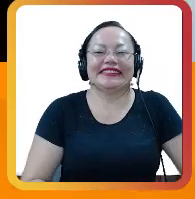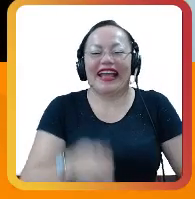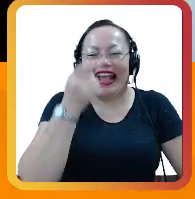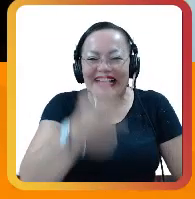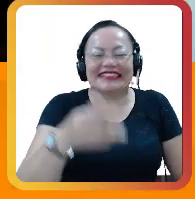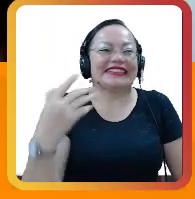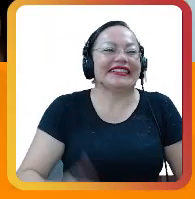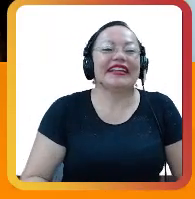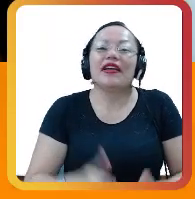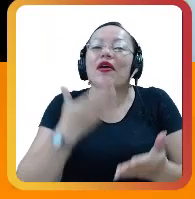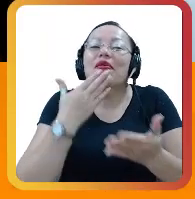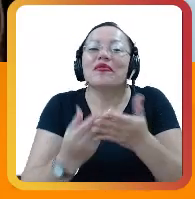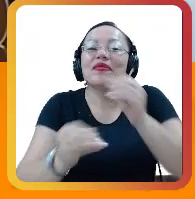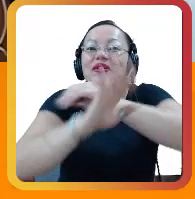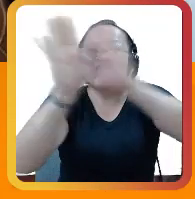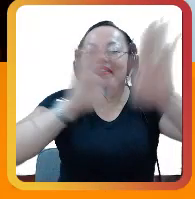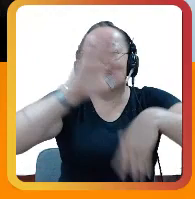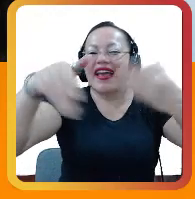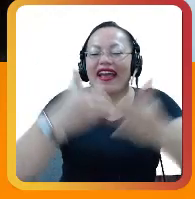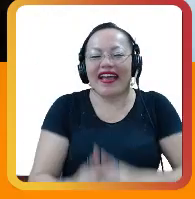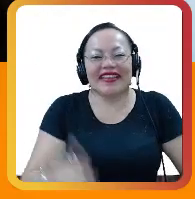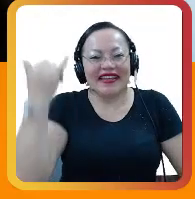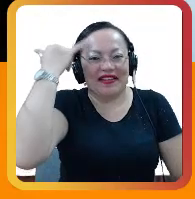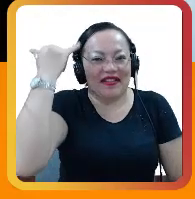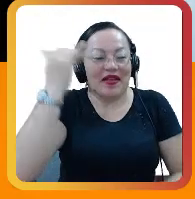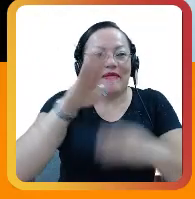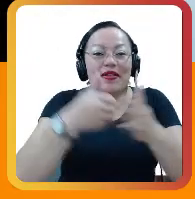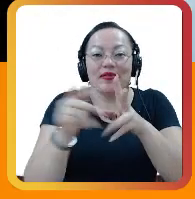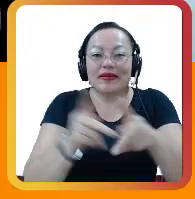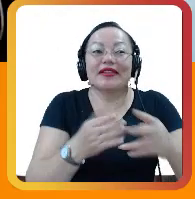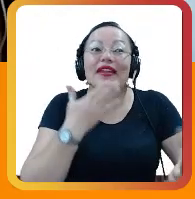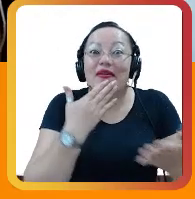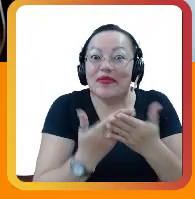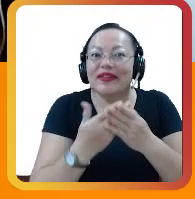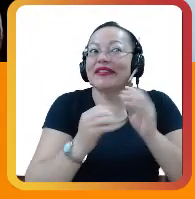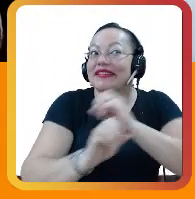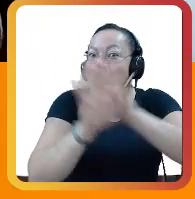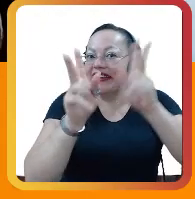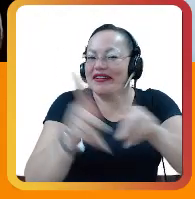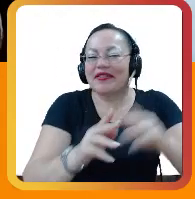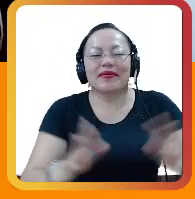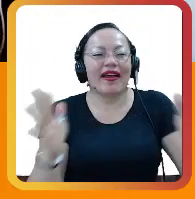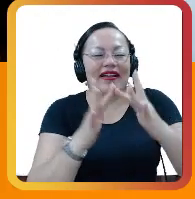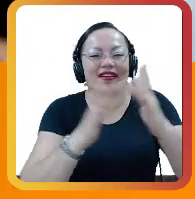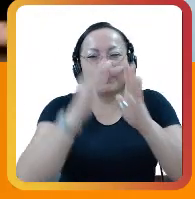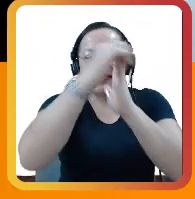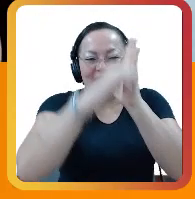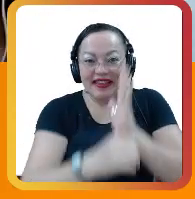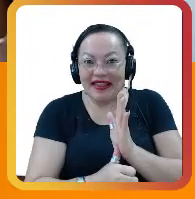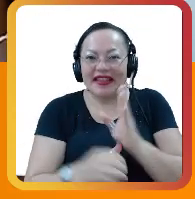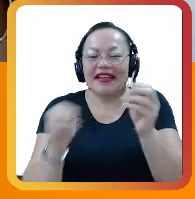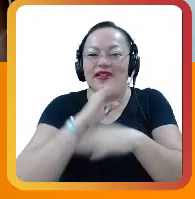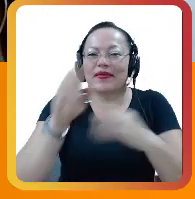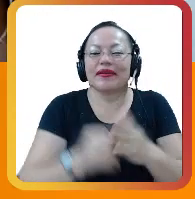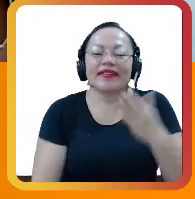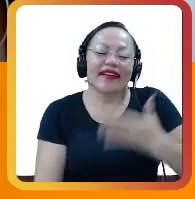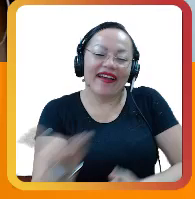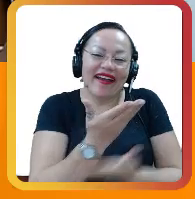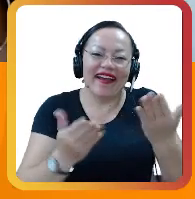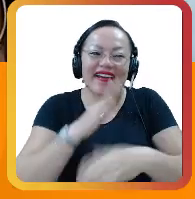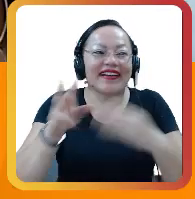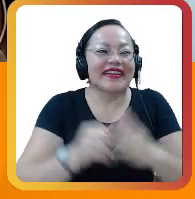Casi que no. Buenos días, Jonales. Buenos días a todos nuestros televidentes que en esta mañana se conectan y nos compartir un poquito más de